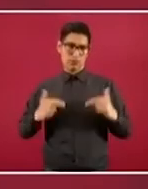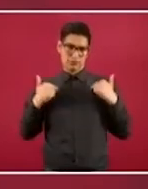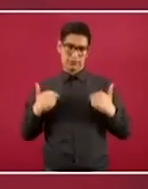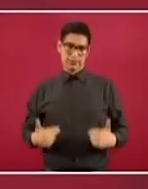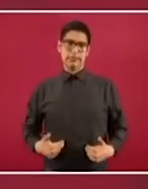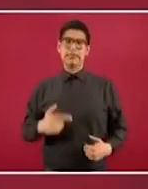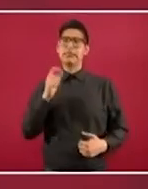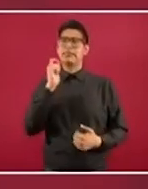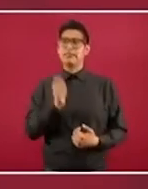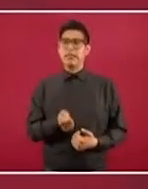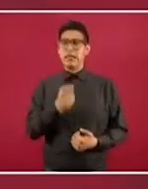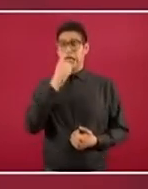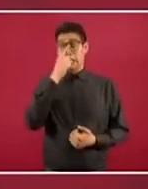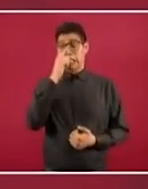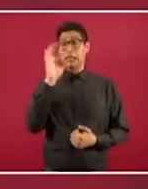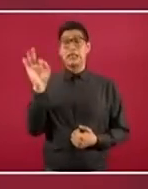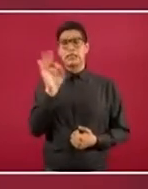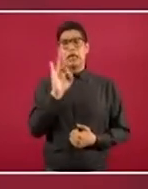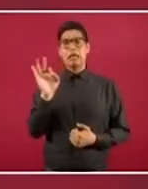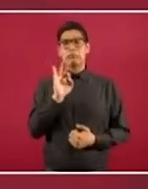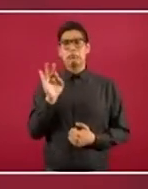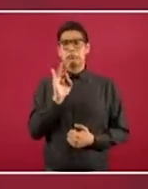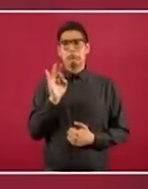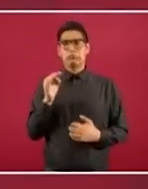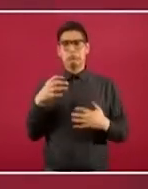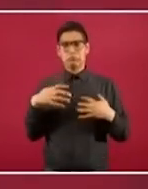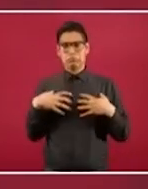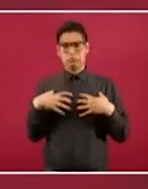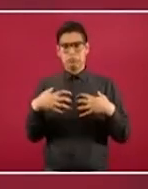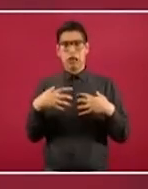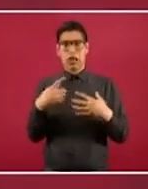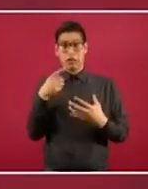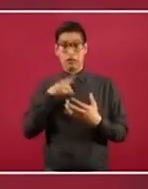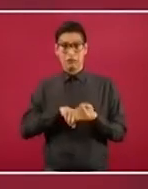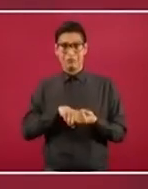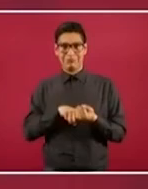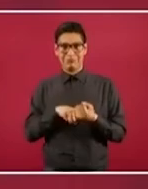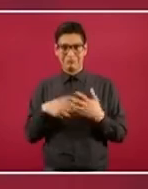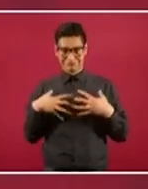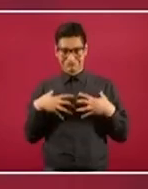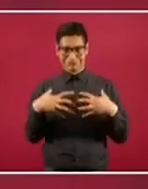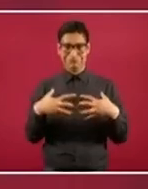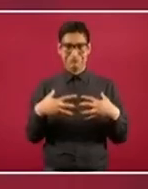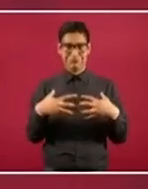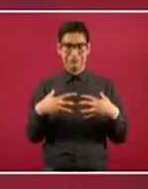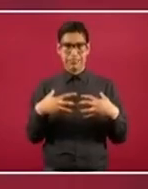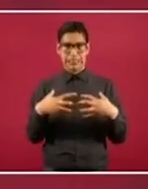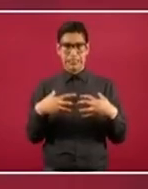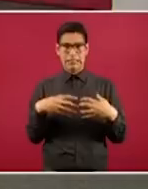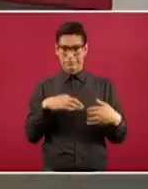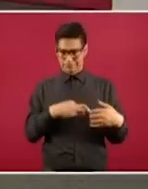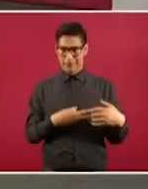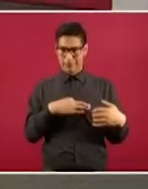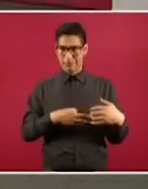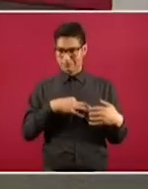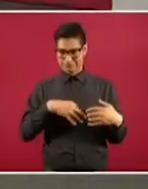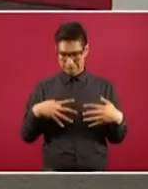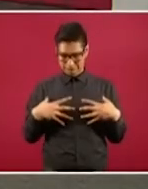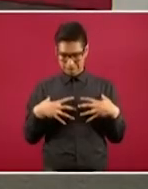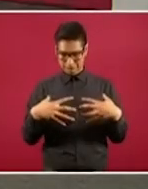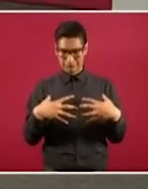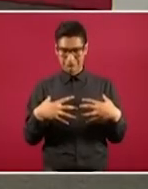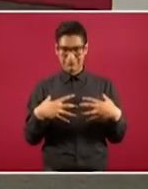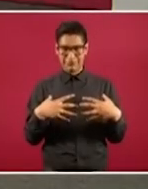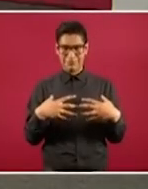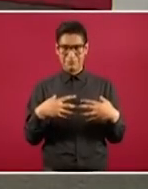que podrían controlar la inflamación que induce el virus cuando infecta un organismo, y esa inflamación daña